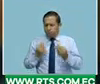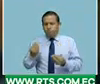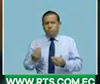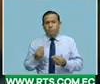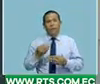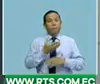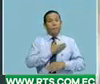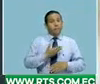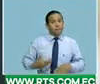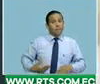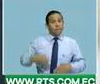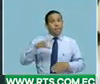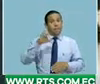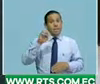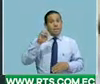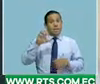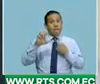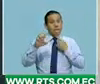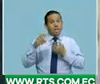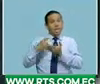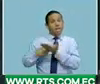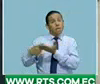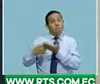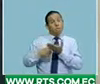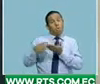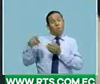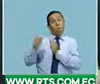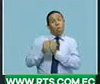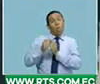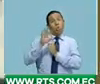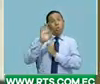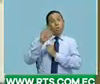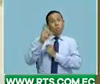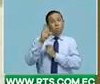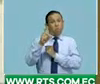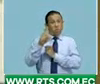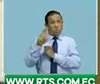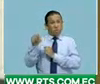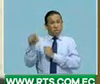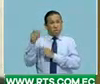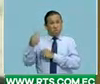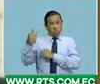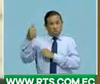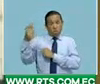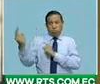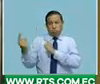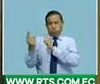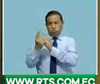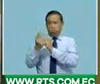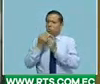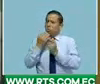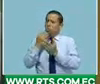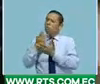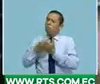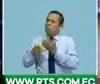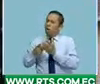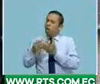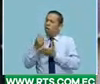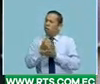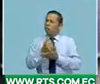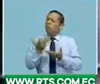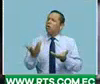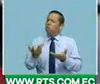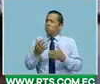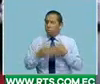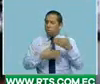Diana Tamaín, se reunió con el director del ECU-911, Juan Zapata, para delinear la aplicación de la herramienta Distanciados en las elecciones